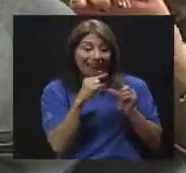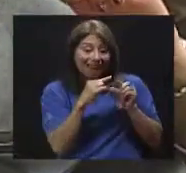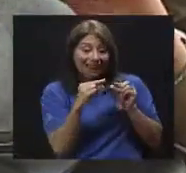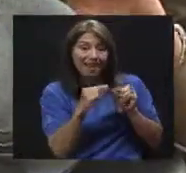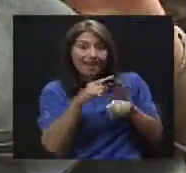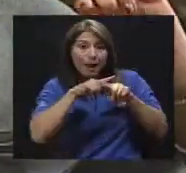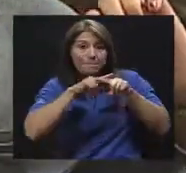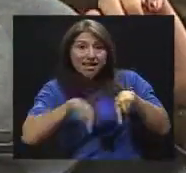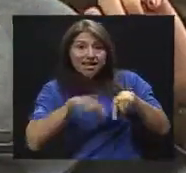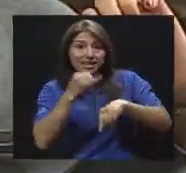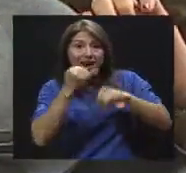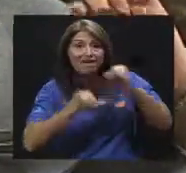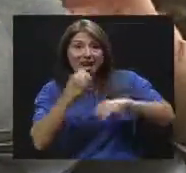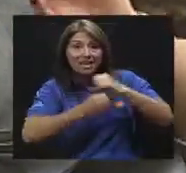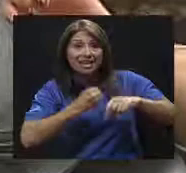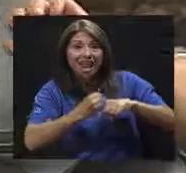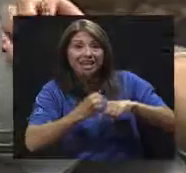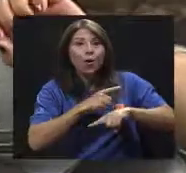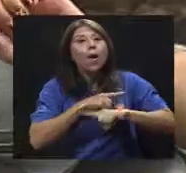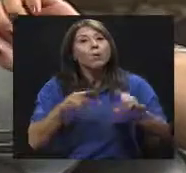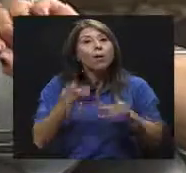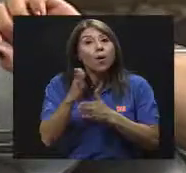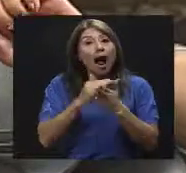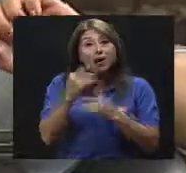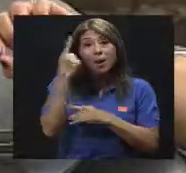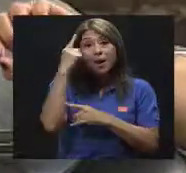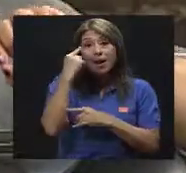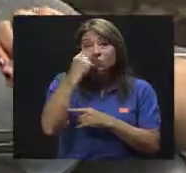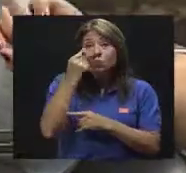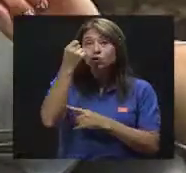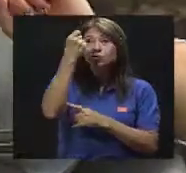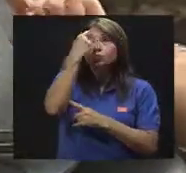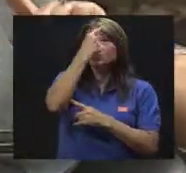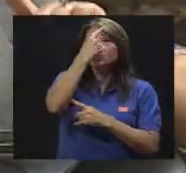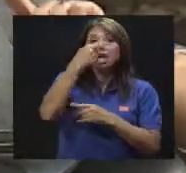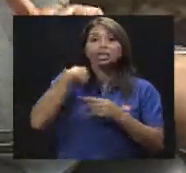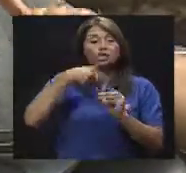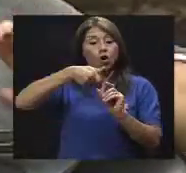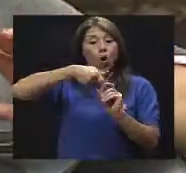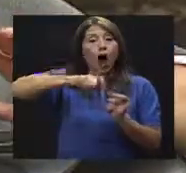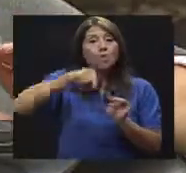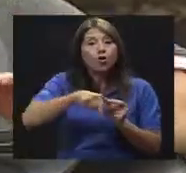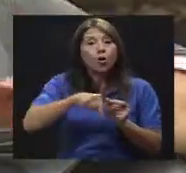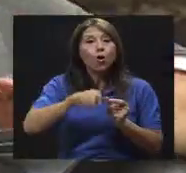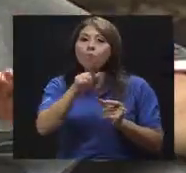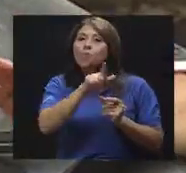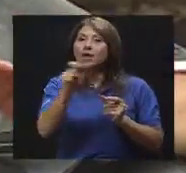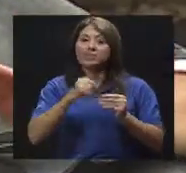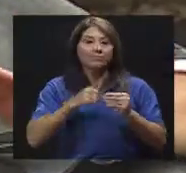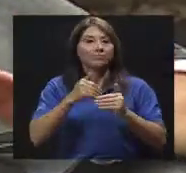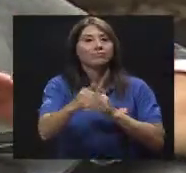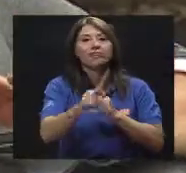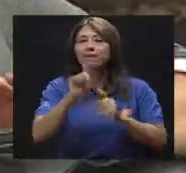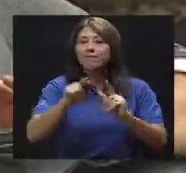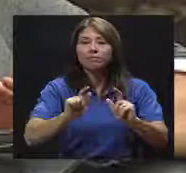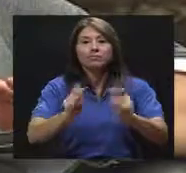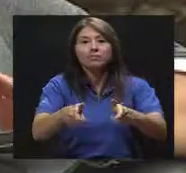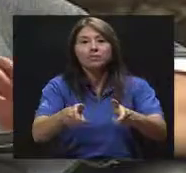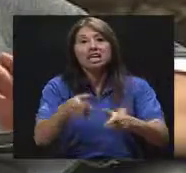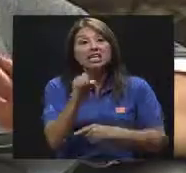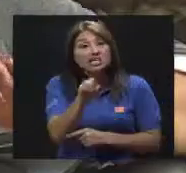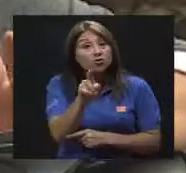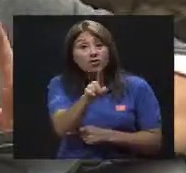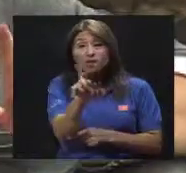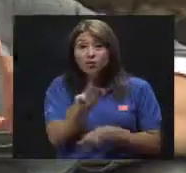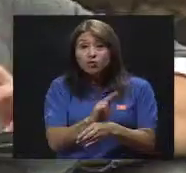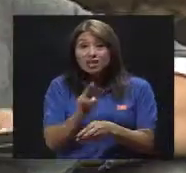que vence a finales de año. En el momento que yo abro un medicamento oftálmico, un mes, y al mes hay que desecharlo. Si no lo utilizó y nada más se lo